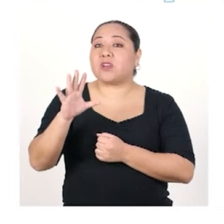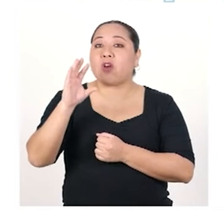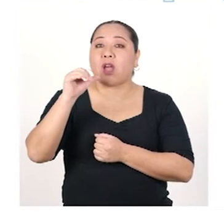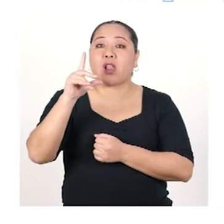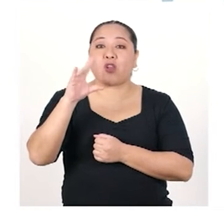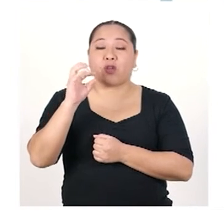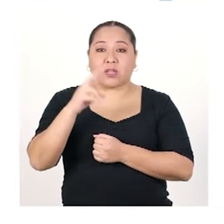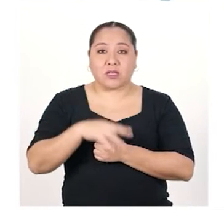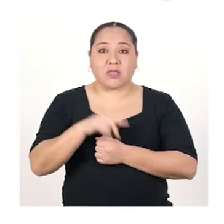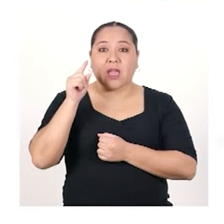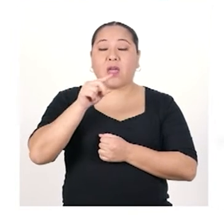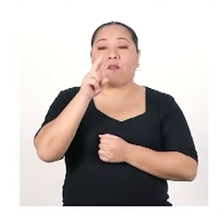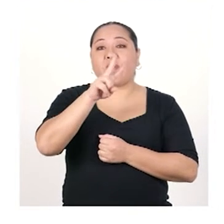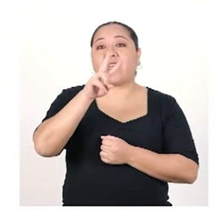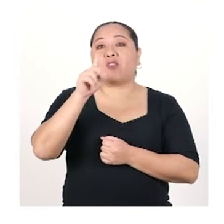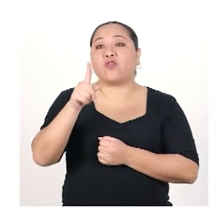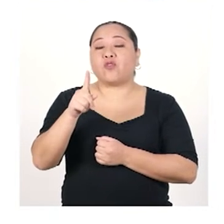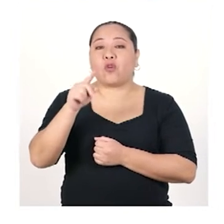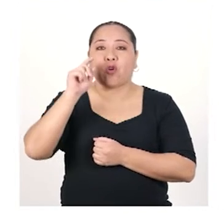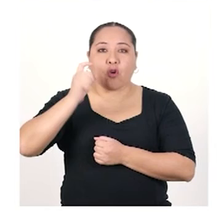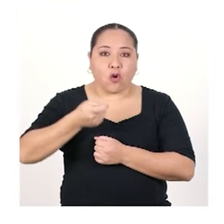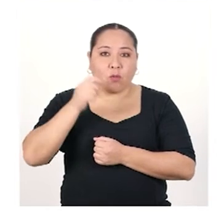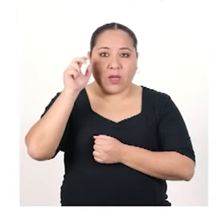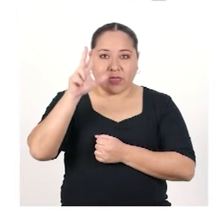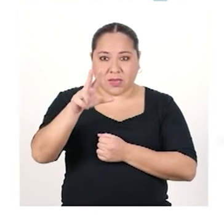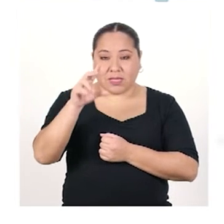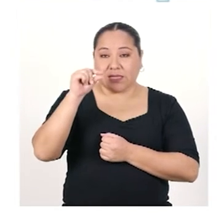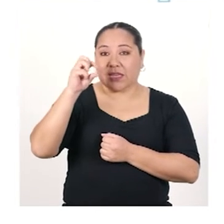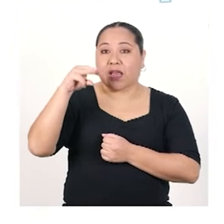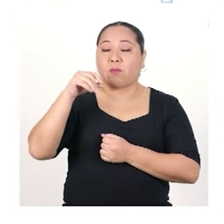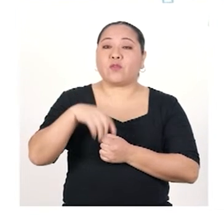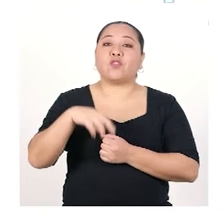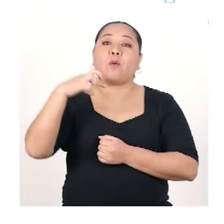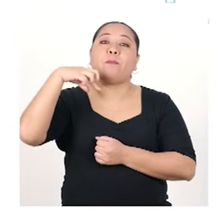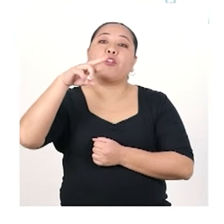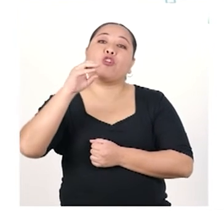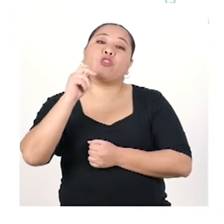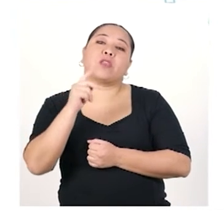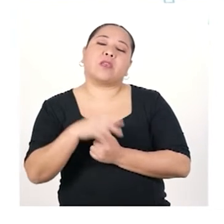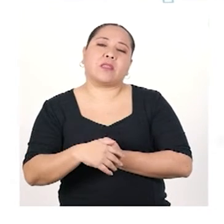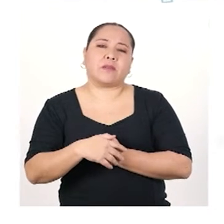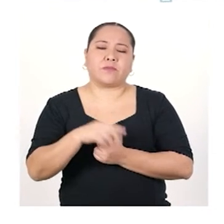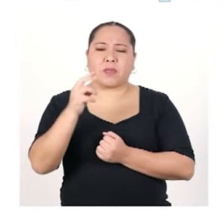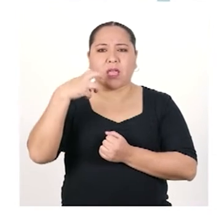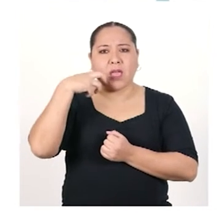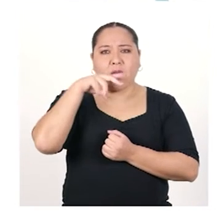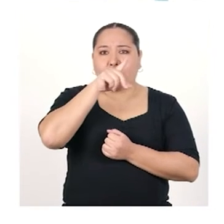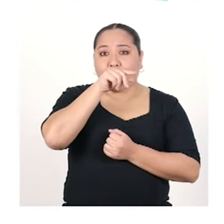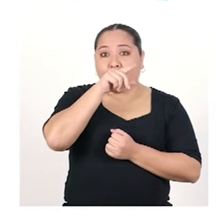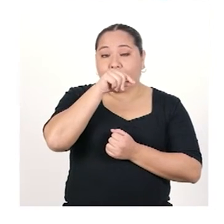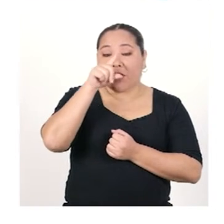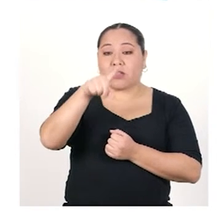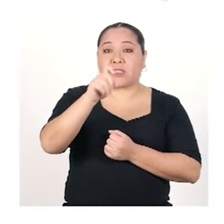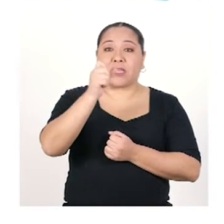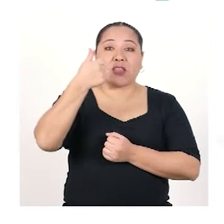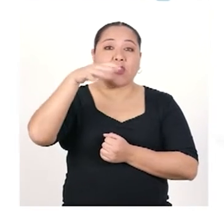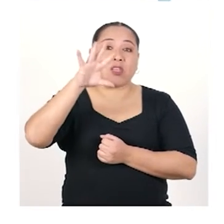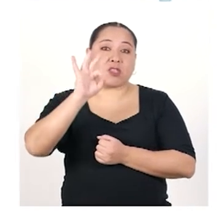105 calorías y tiene 21,3 gramos de proteínas. Y la carne de pollo